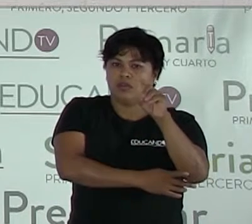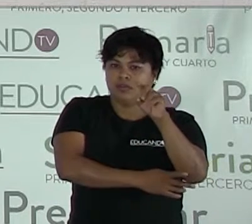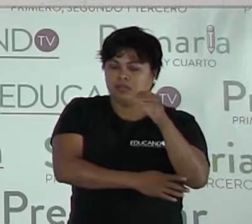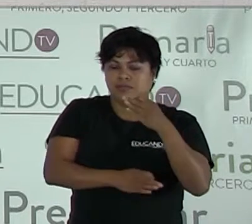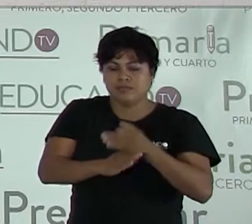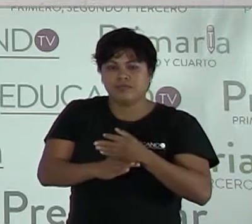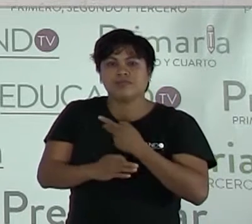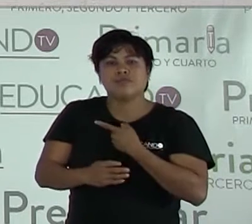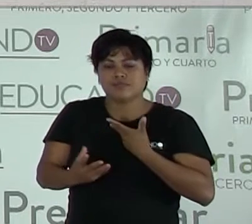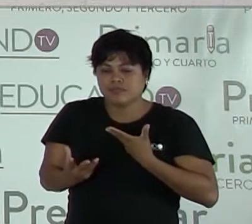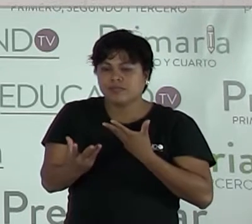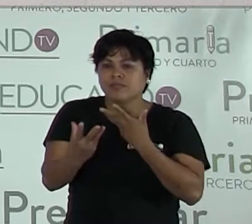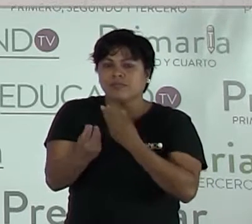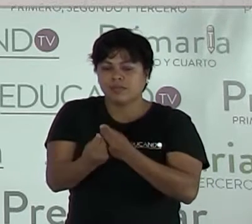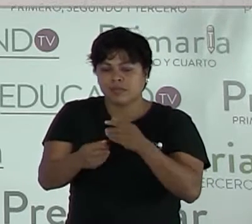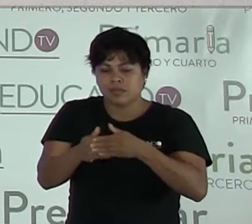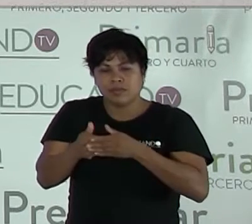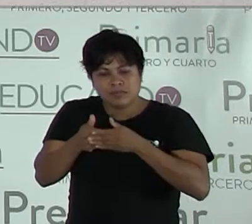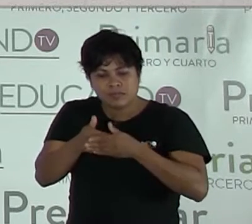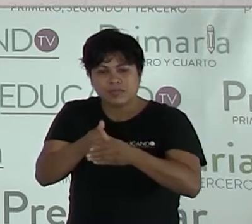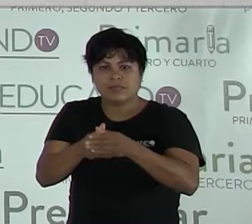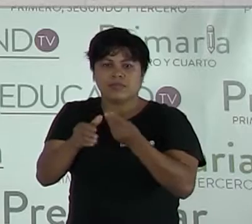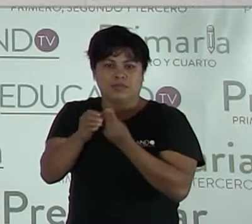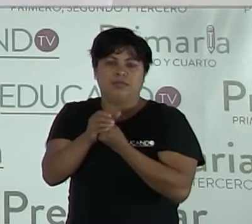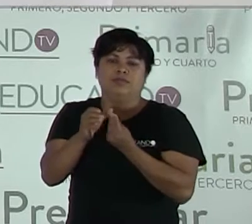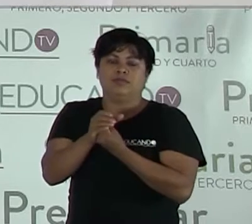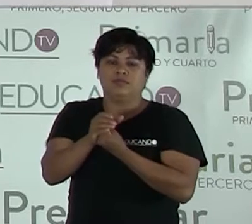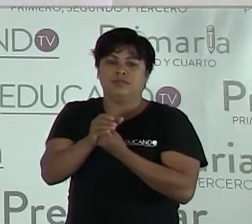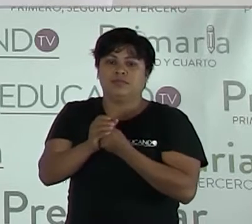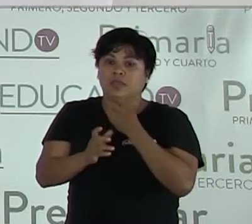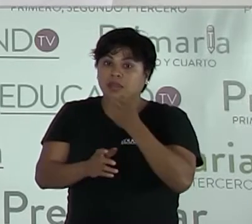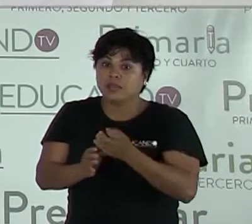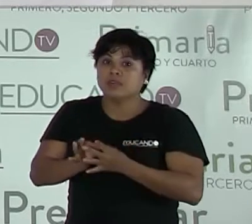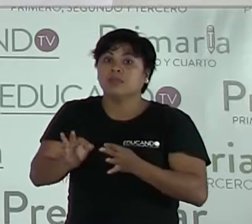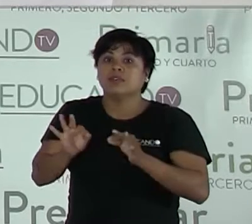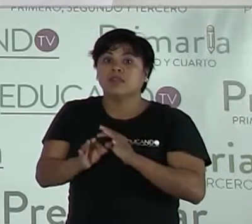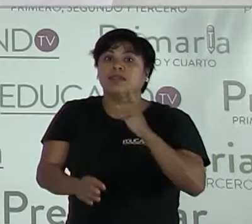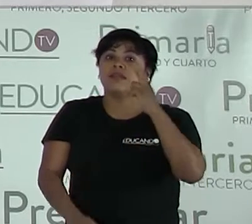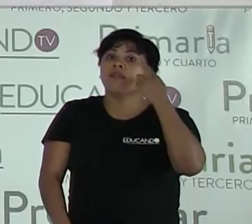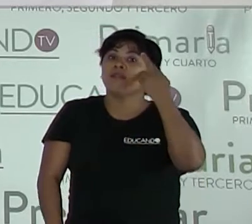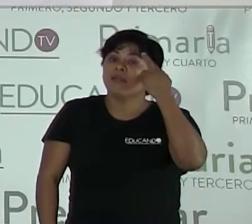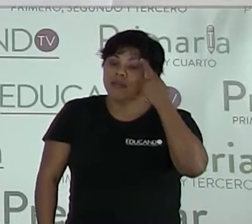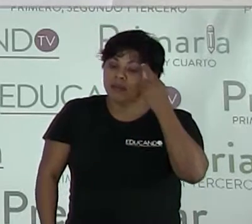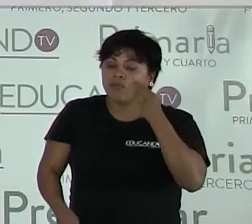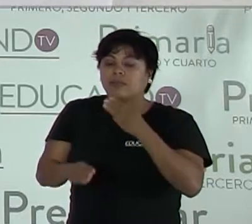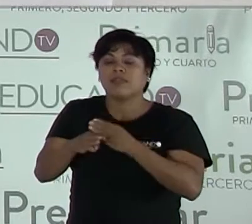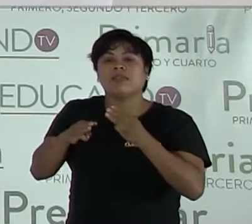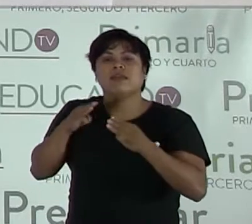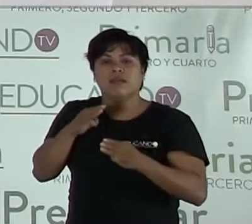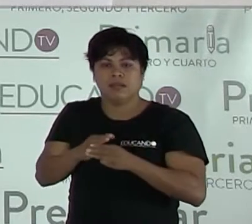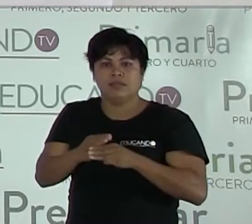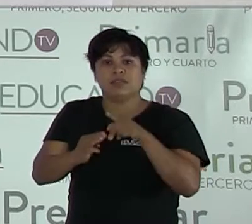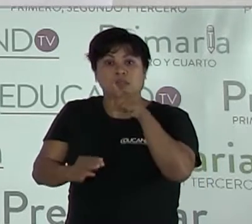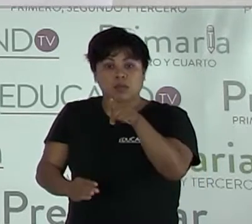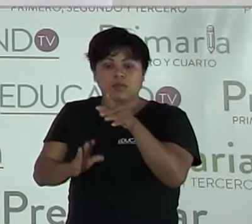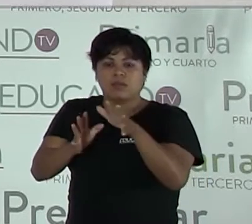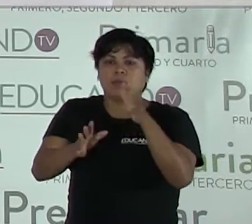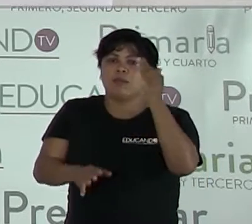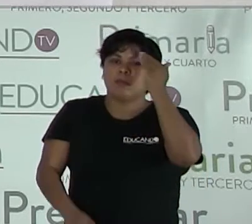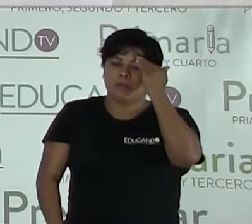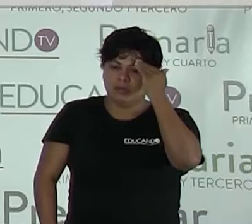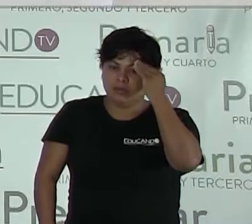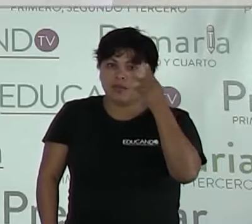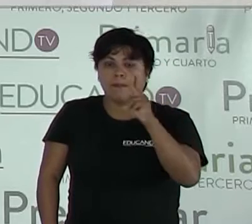ser tu acompañante nuevamente durante toda esta sesión. Es importante recordarte los materiales que tú ya